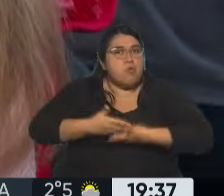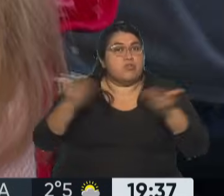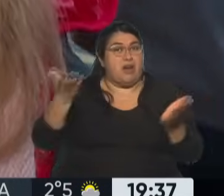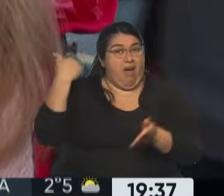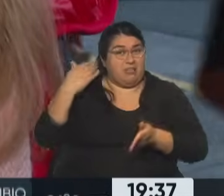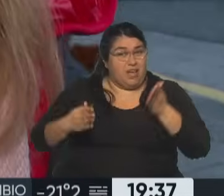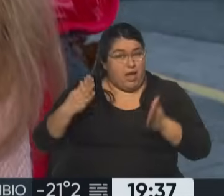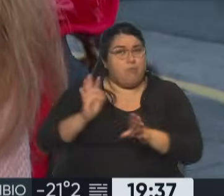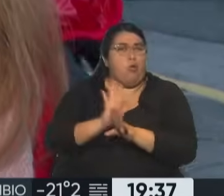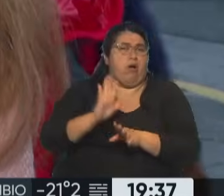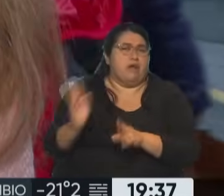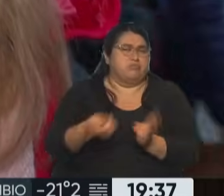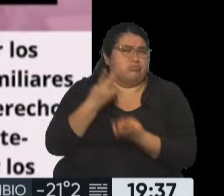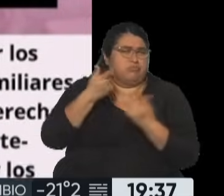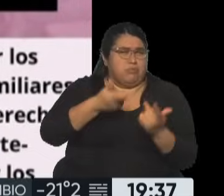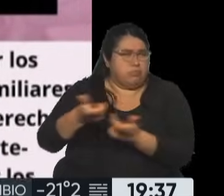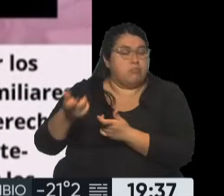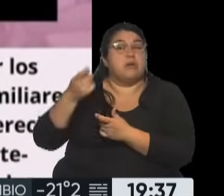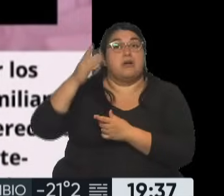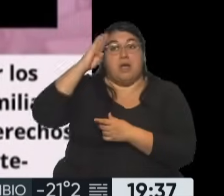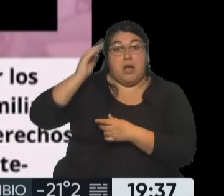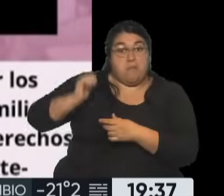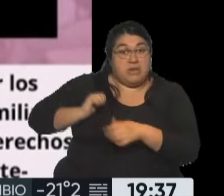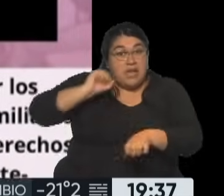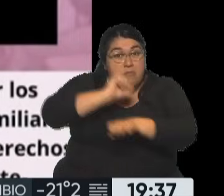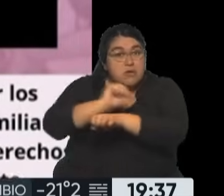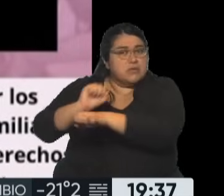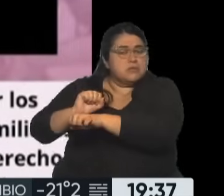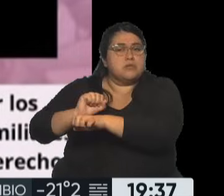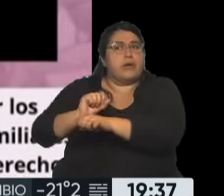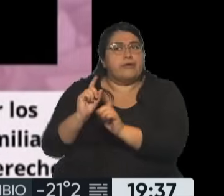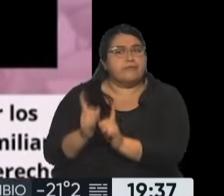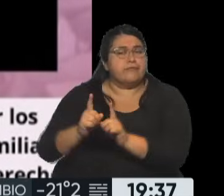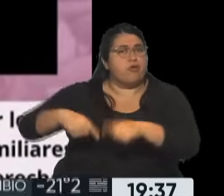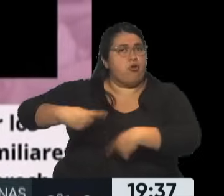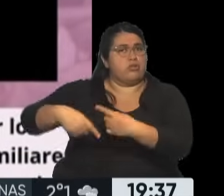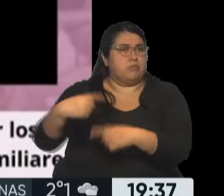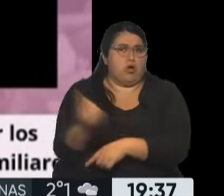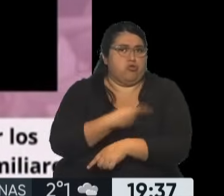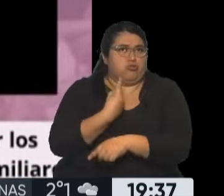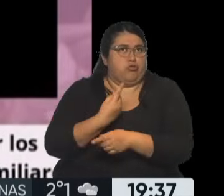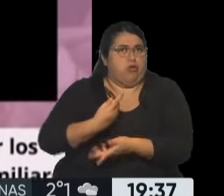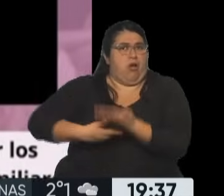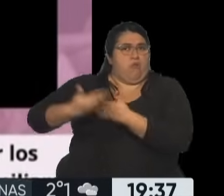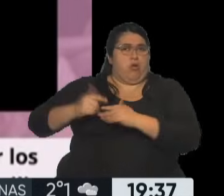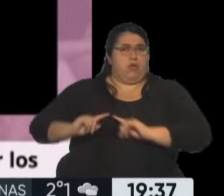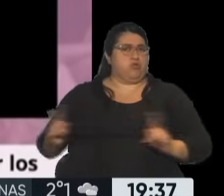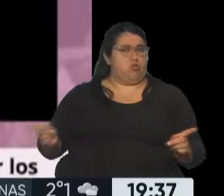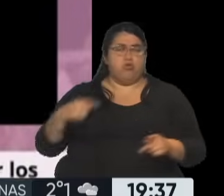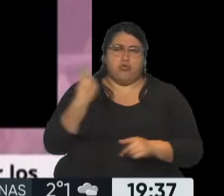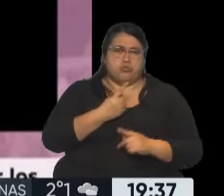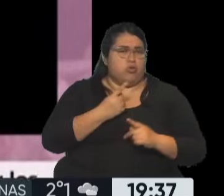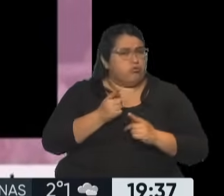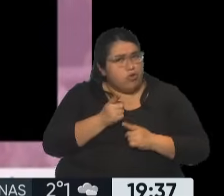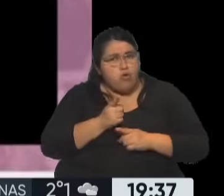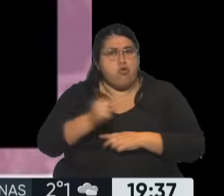por encarcelar a los genocidas, seguimos teniendo esa misma fuerza para decir que no vamos a retroceder. Vamos a hacer un acto de